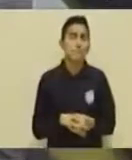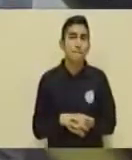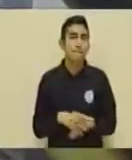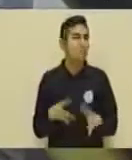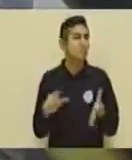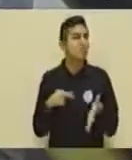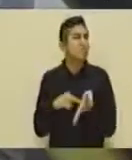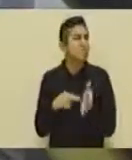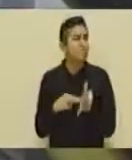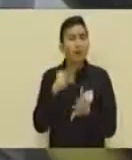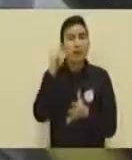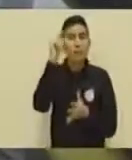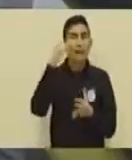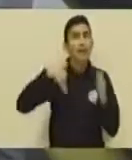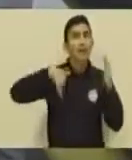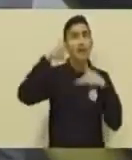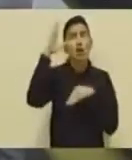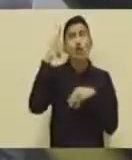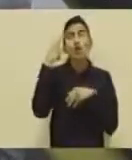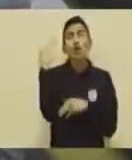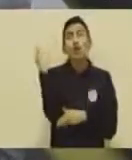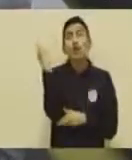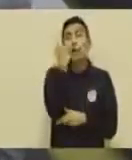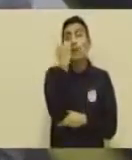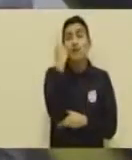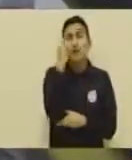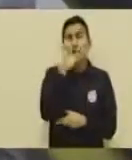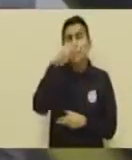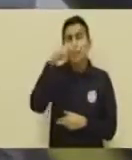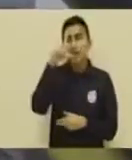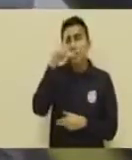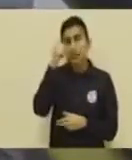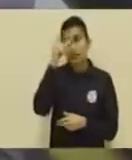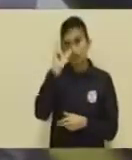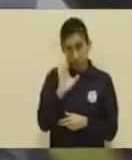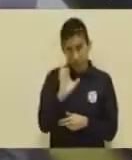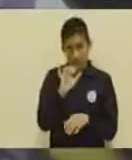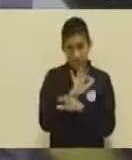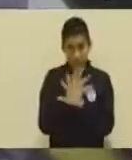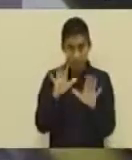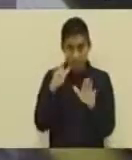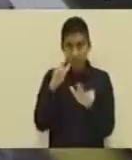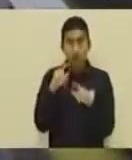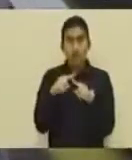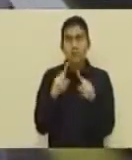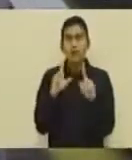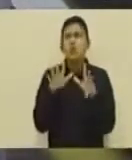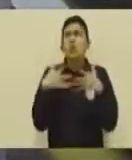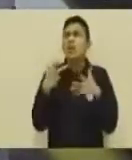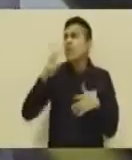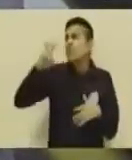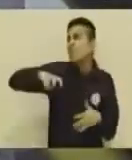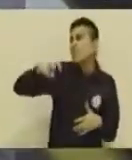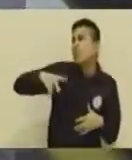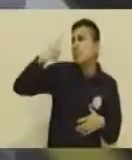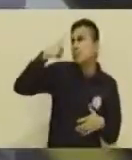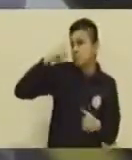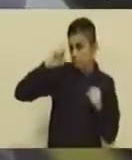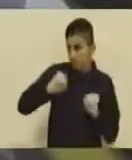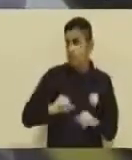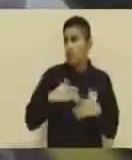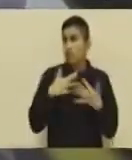compuestos. O sea, pero decir que es la parte fundamental de ese enlace que usted está diciendo. Entonces, ¿qué es lo que necesitamos